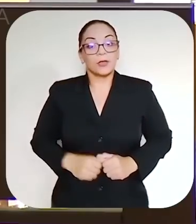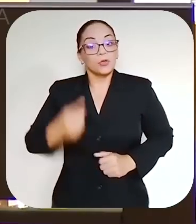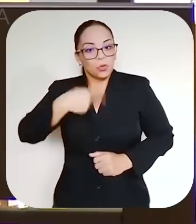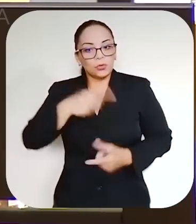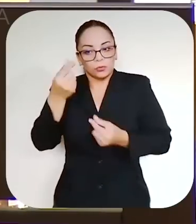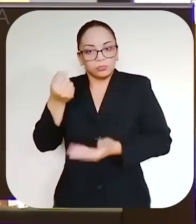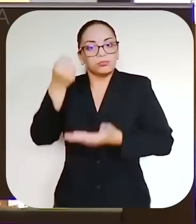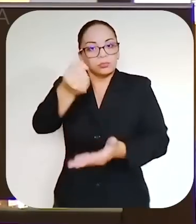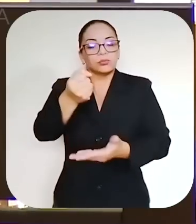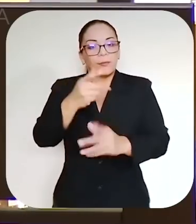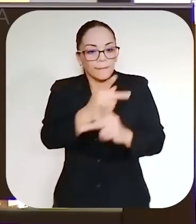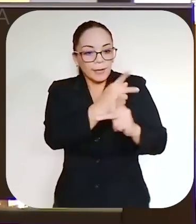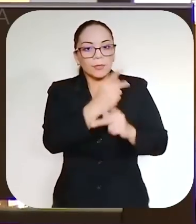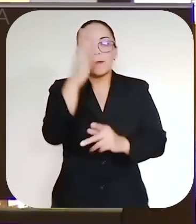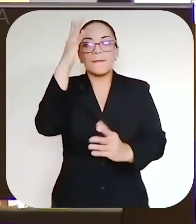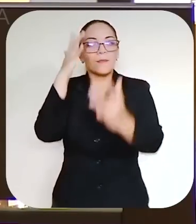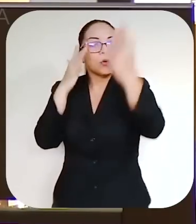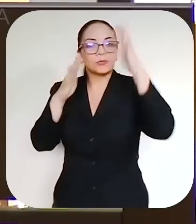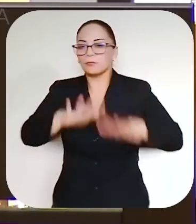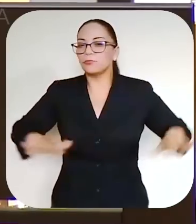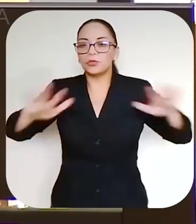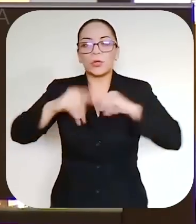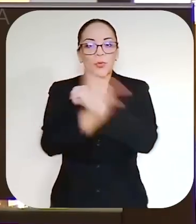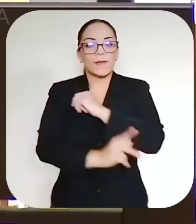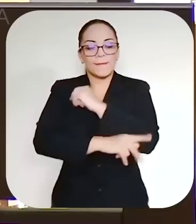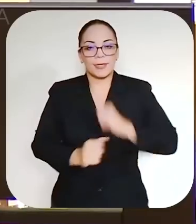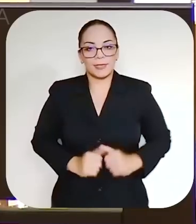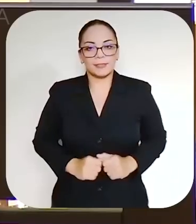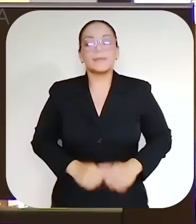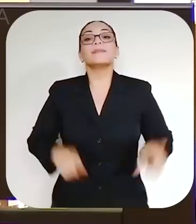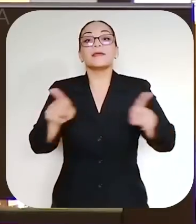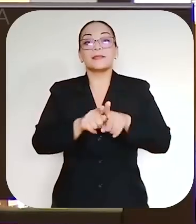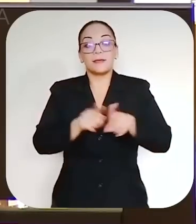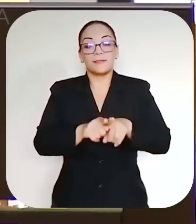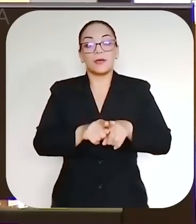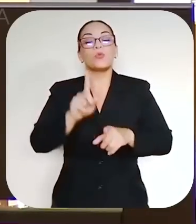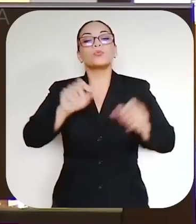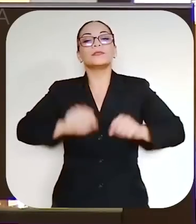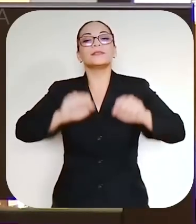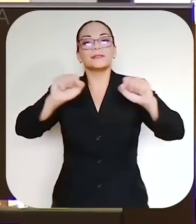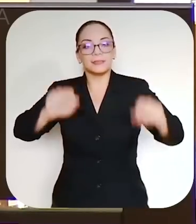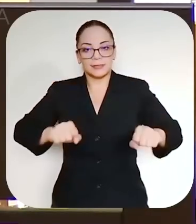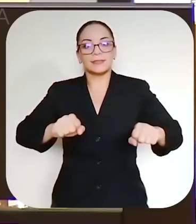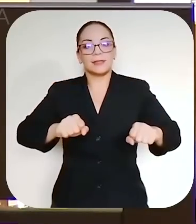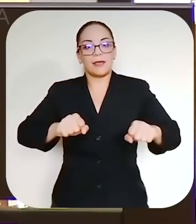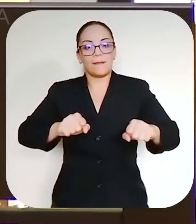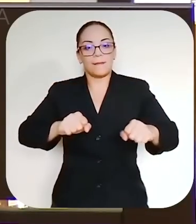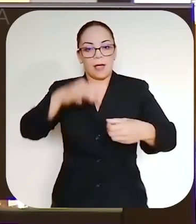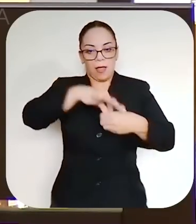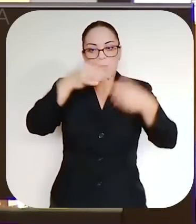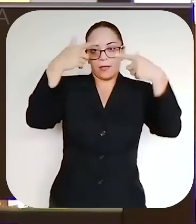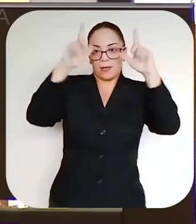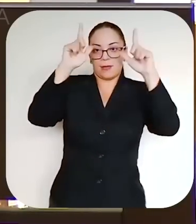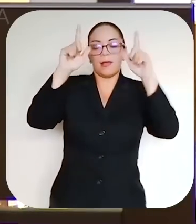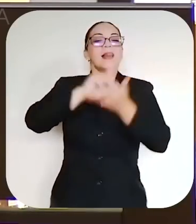de nuestra inversión en la protección de bosques en todo el país También tenemos un sistema